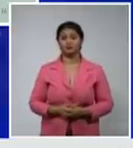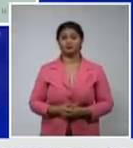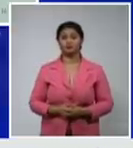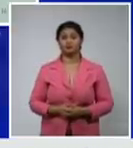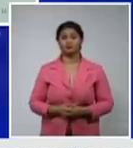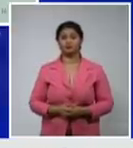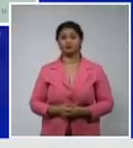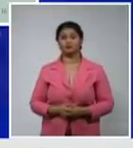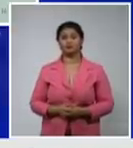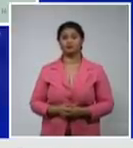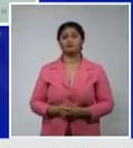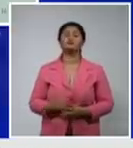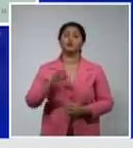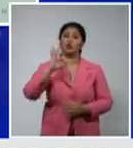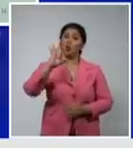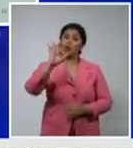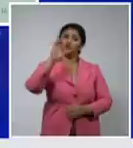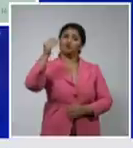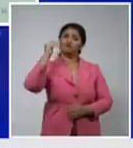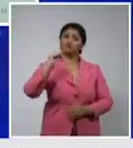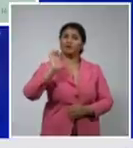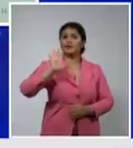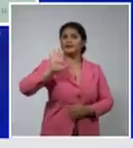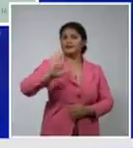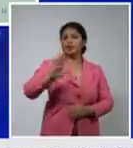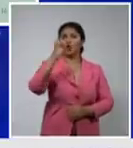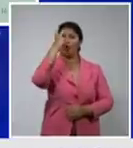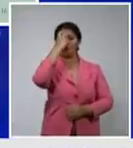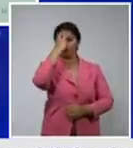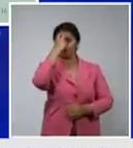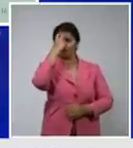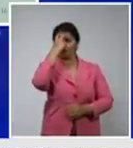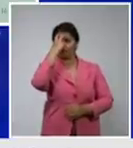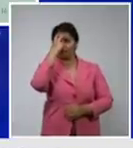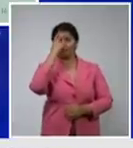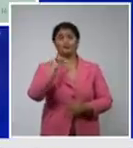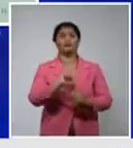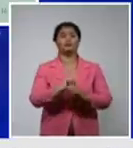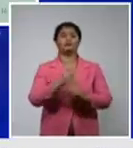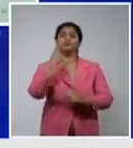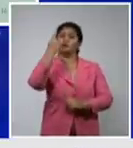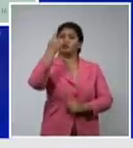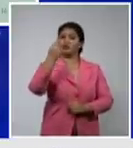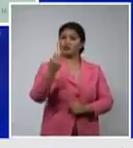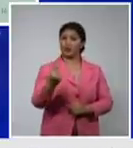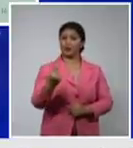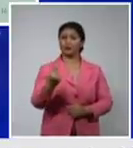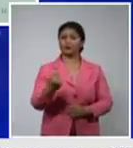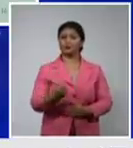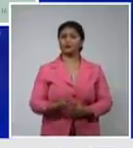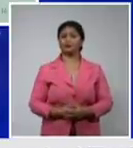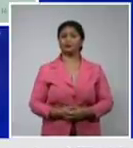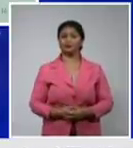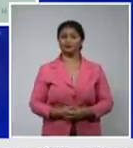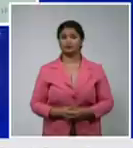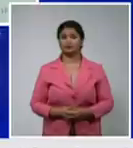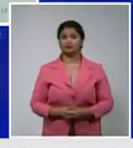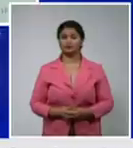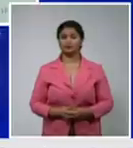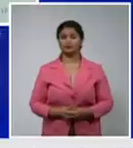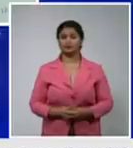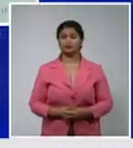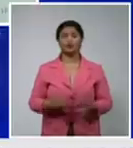5, Mella 2, Segundo Frente y Songolamaya 1 de cada uno. Y en Guantánamo